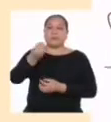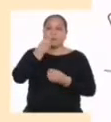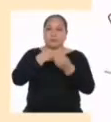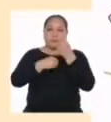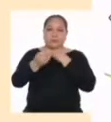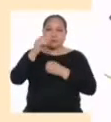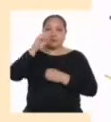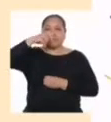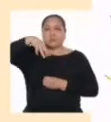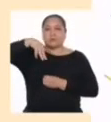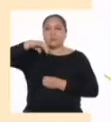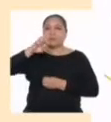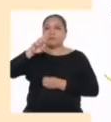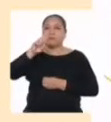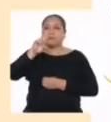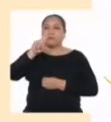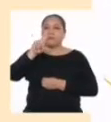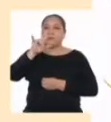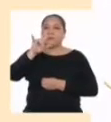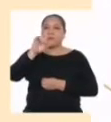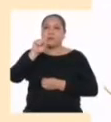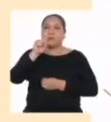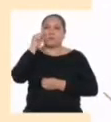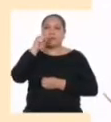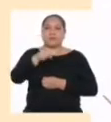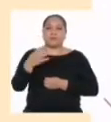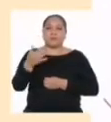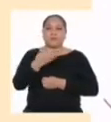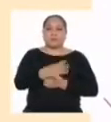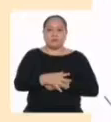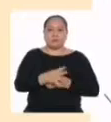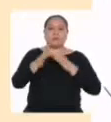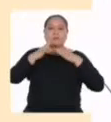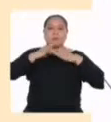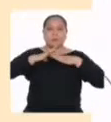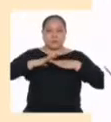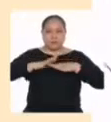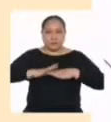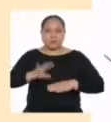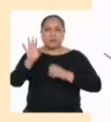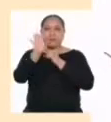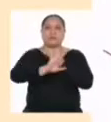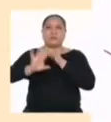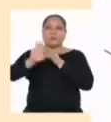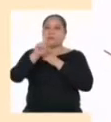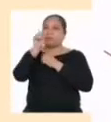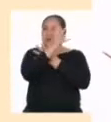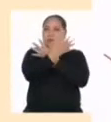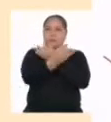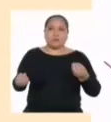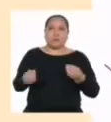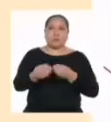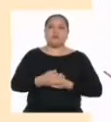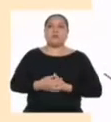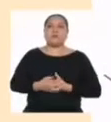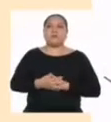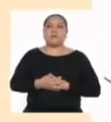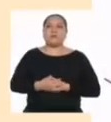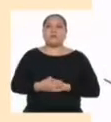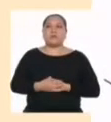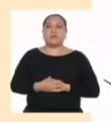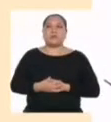merluza. Nuestro pez es un recurso en recuperación y debemos protegerlo para que no se extinga.